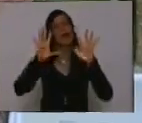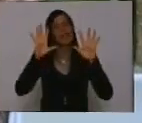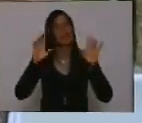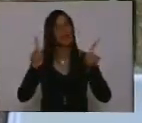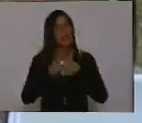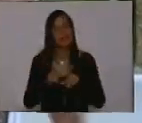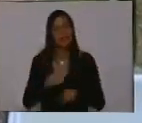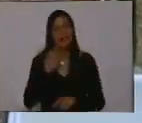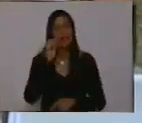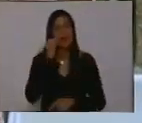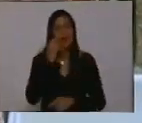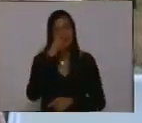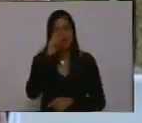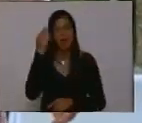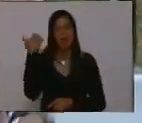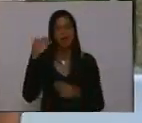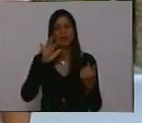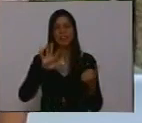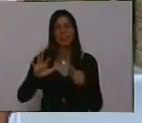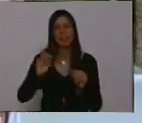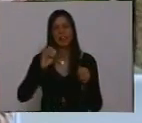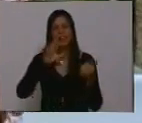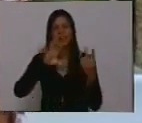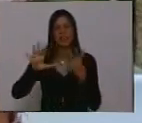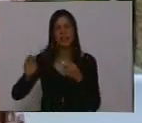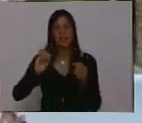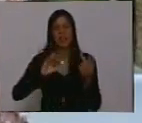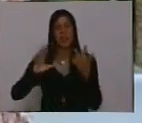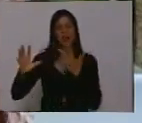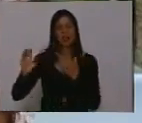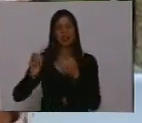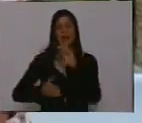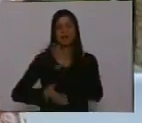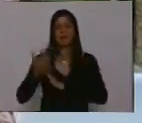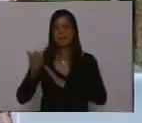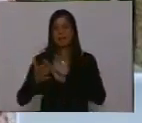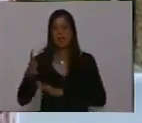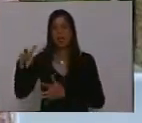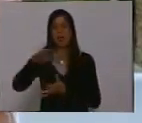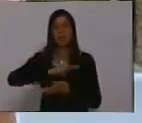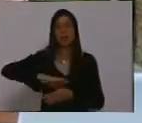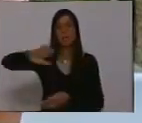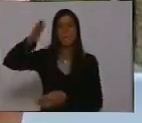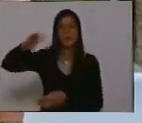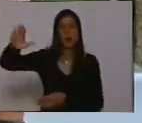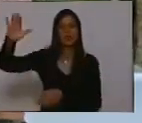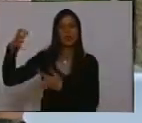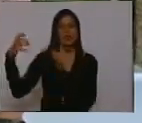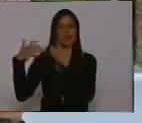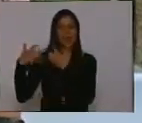habrían sido las generaciones del 60, el 70, el 80, que les tocó irse al monte, que les tocó irse a otro combate.